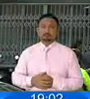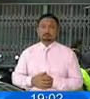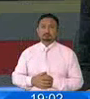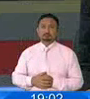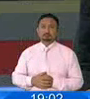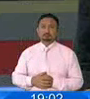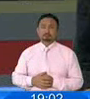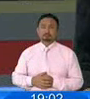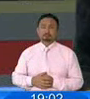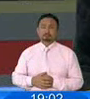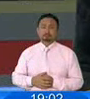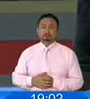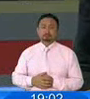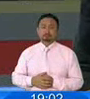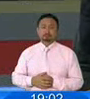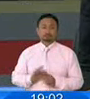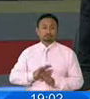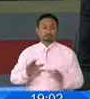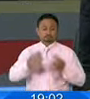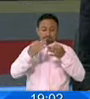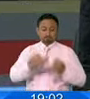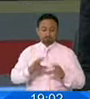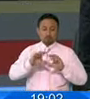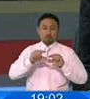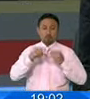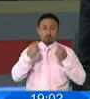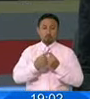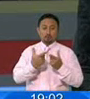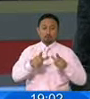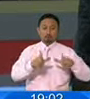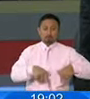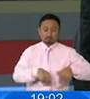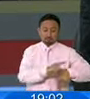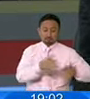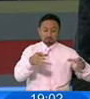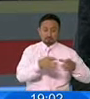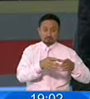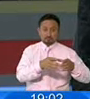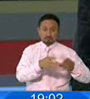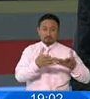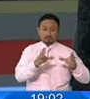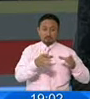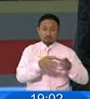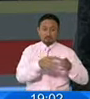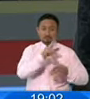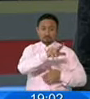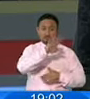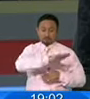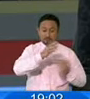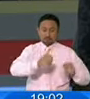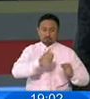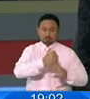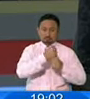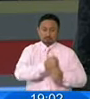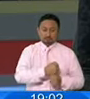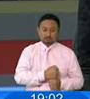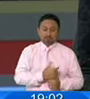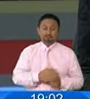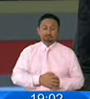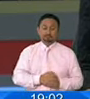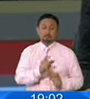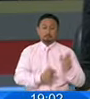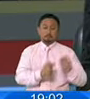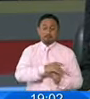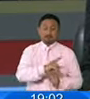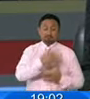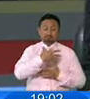Romero. De manera oficial, el bando morenista asumió el manejo de la sede principal de Alianza País en Quito. Hay molestia entre